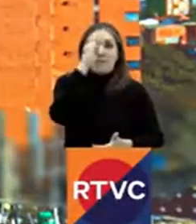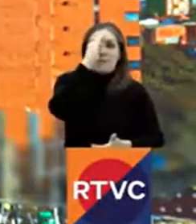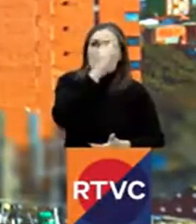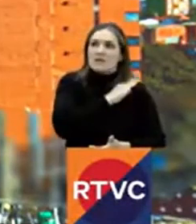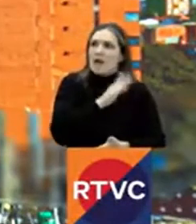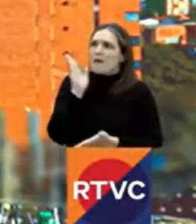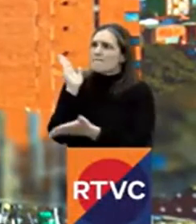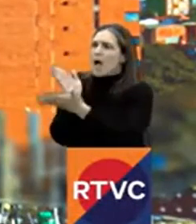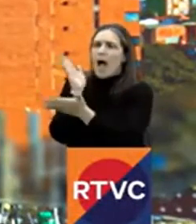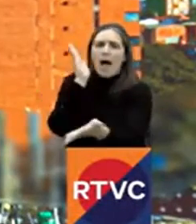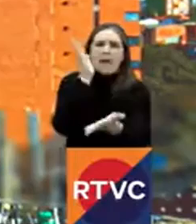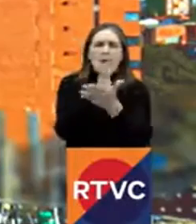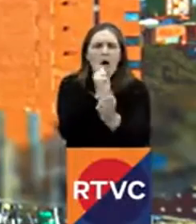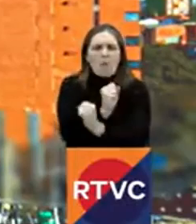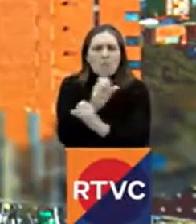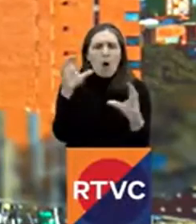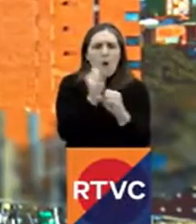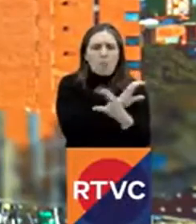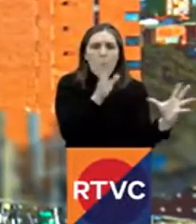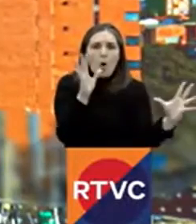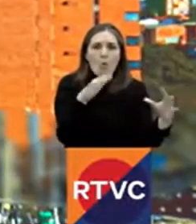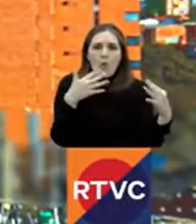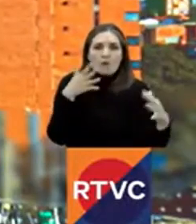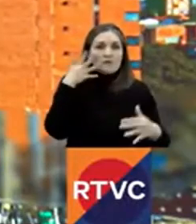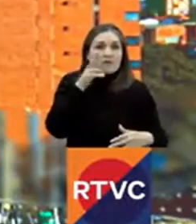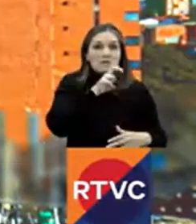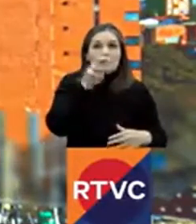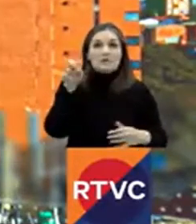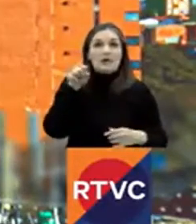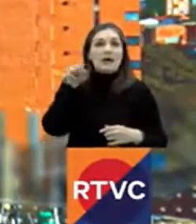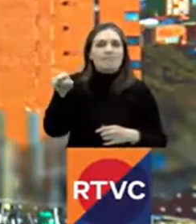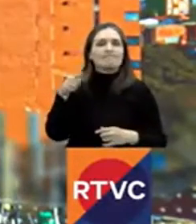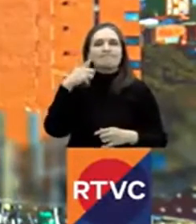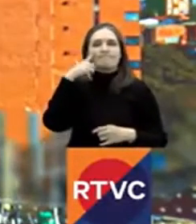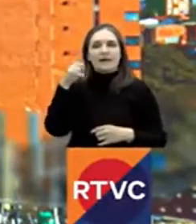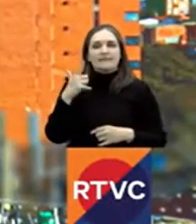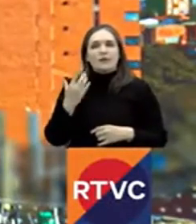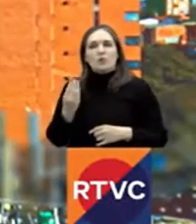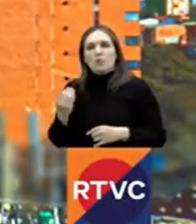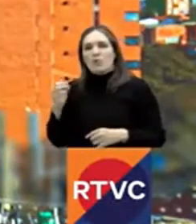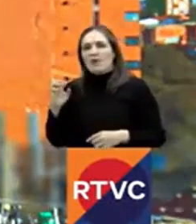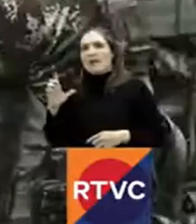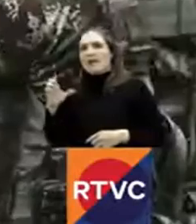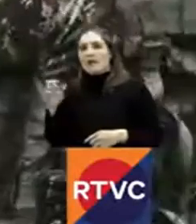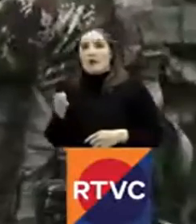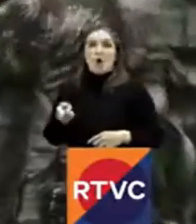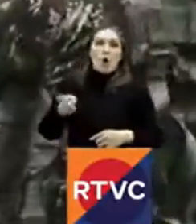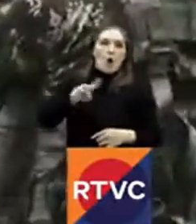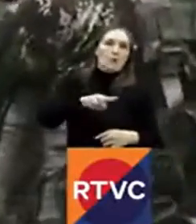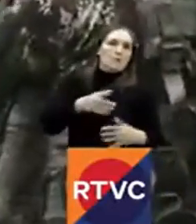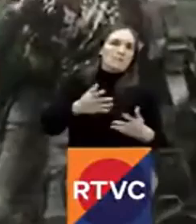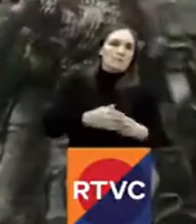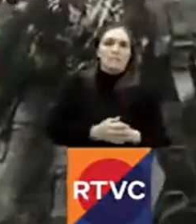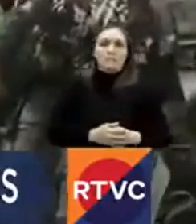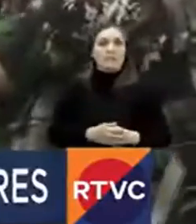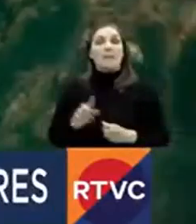blanco de acciones con explosivos. Uno de los atentados fue atribuido al ELN. El primer hecho terrorista ocurrió en la vía